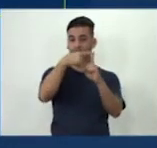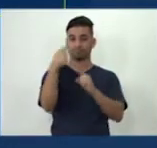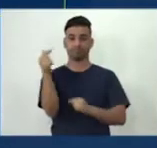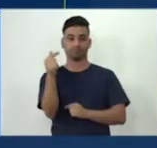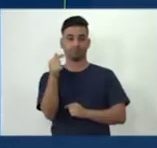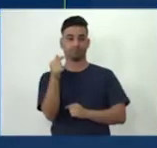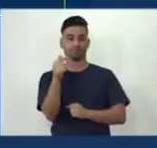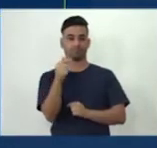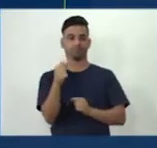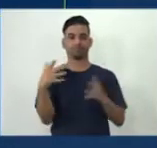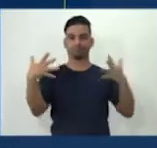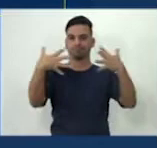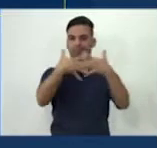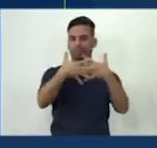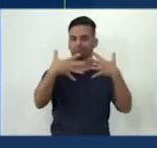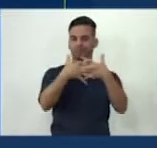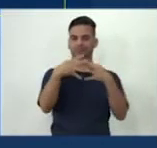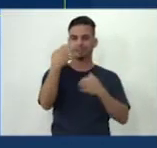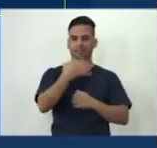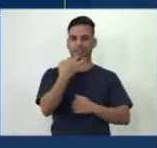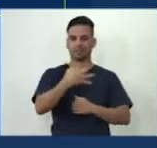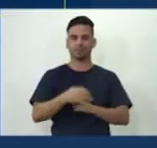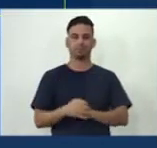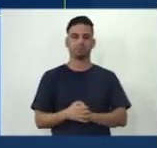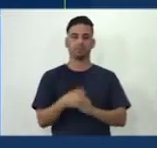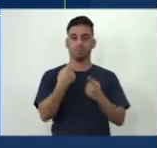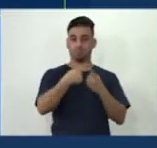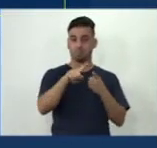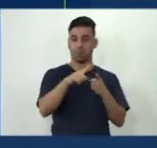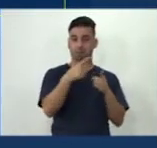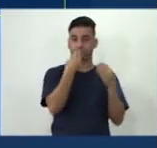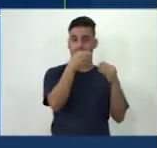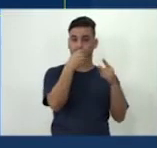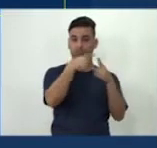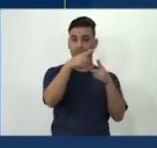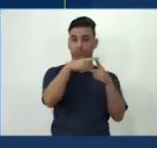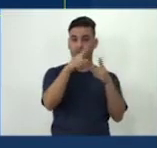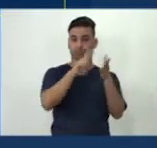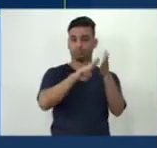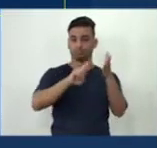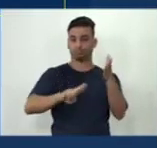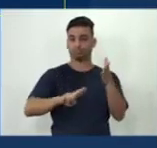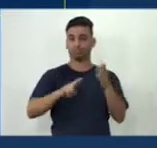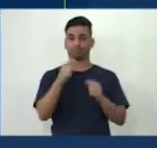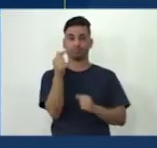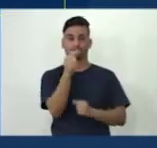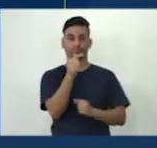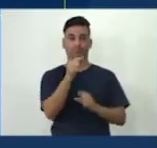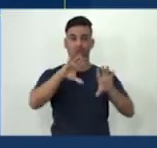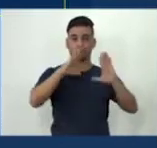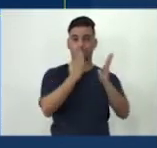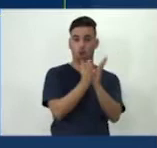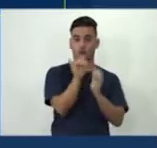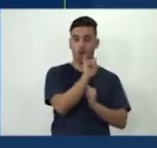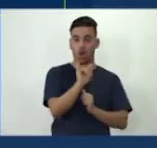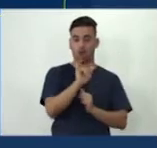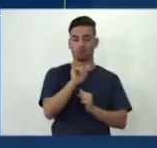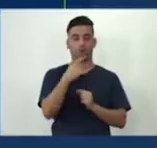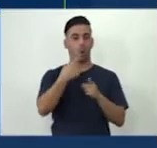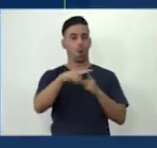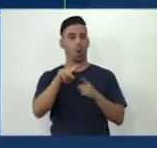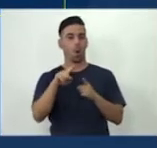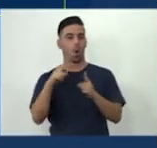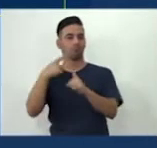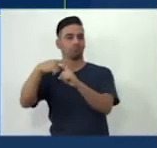eléctricas. Cuerpos electrizados con cargas de diferentes naturalezas se atraen y cuerpos electrizados con cargas de igual naturaleza se